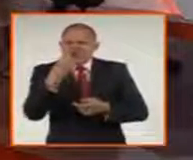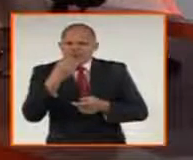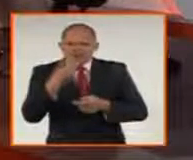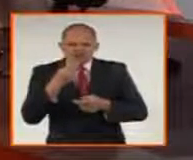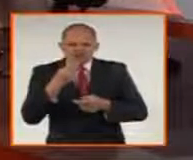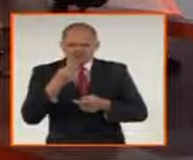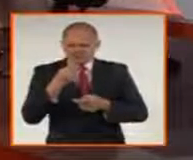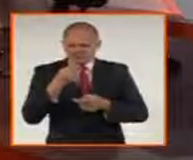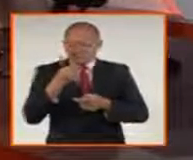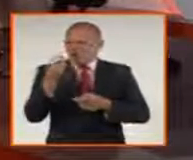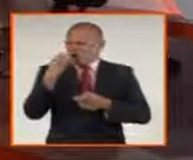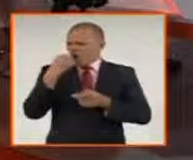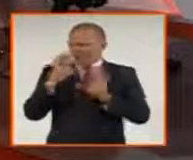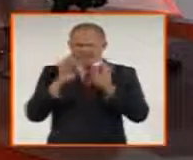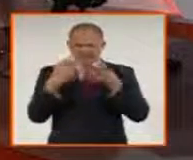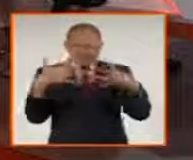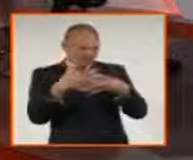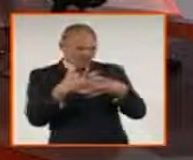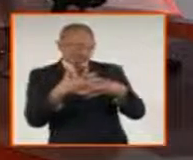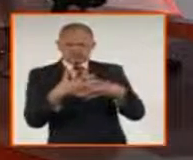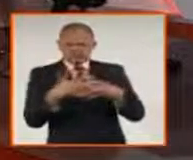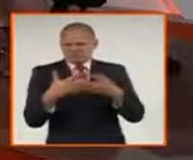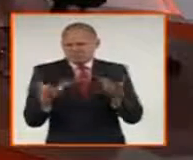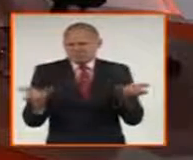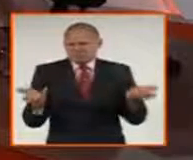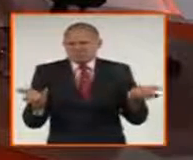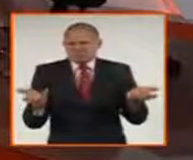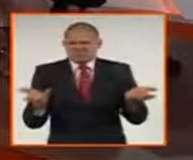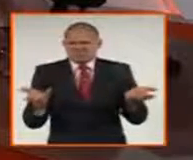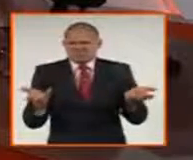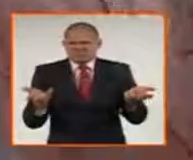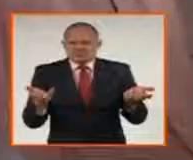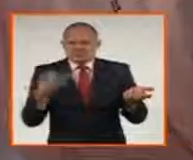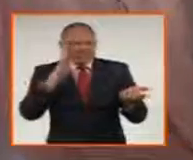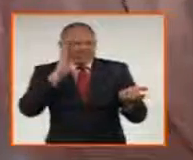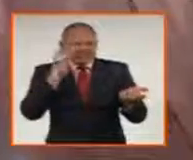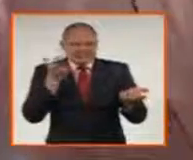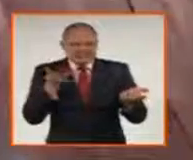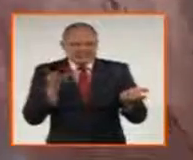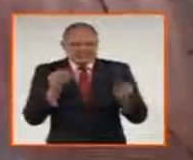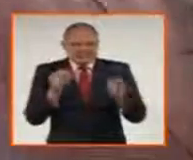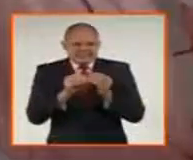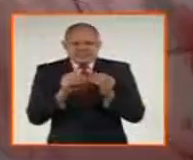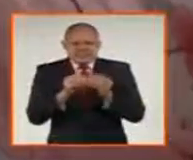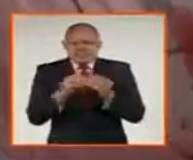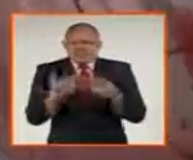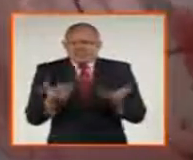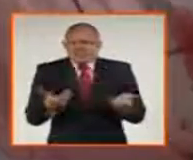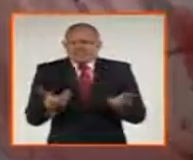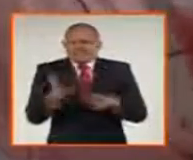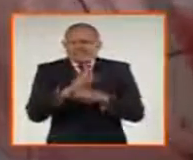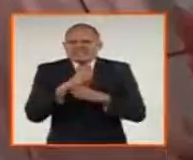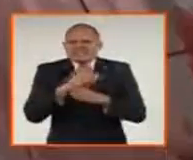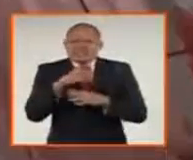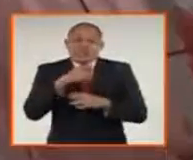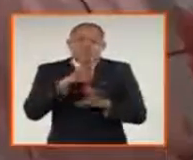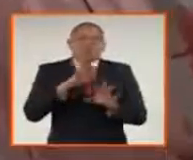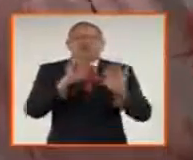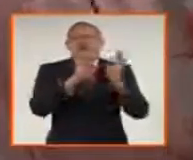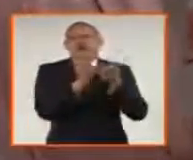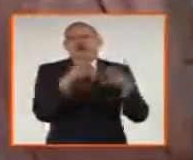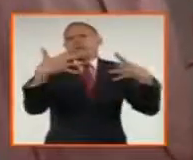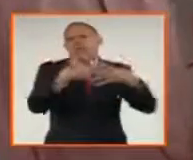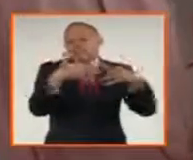tiene que ver? O sí sé que tiene que ver, pero me pareció un concepto estrecho. ¿Por qué los alimentos van de esta manera en el código?